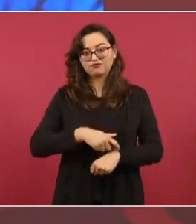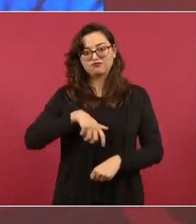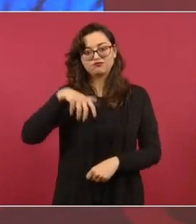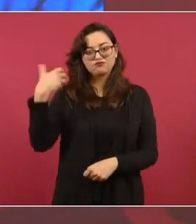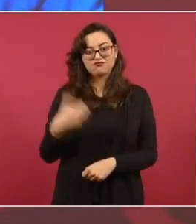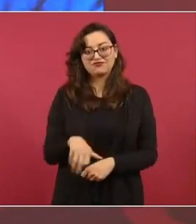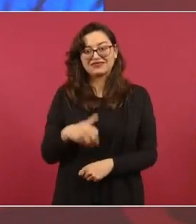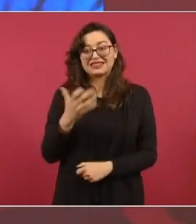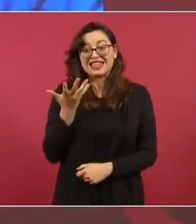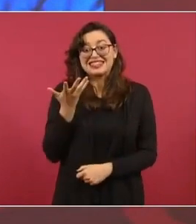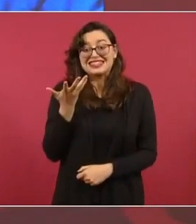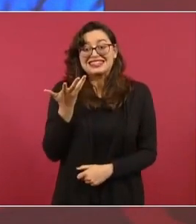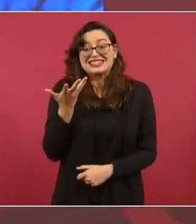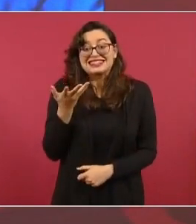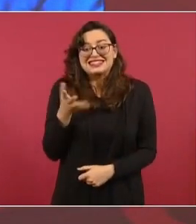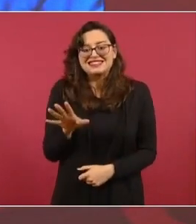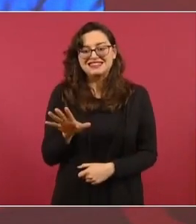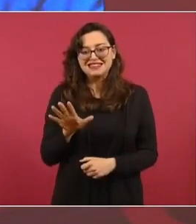10,000